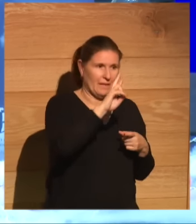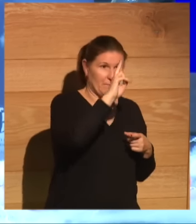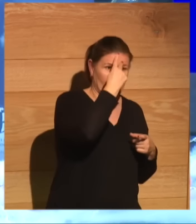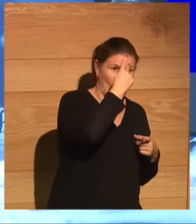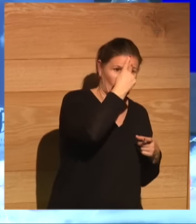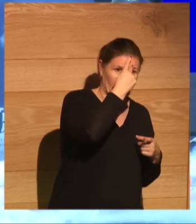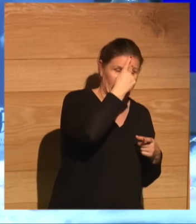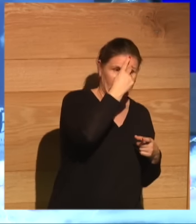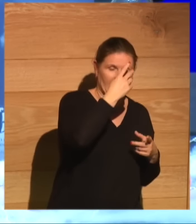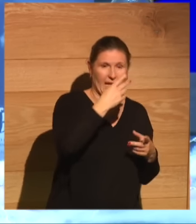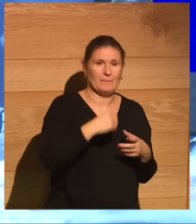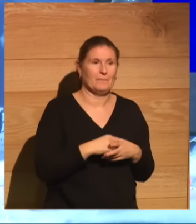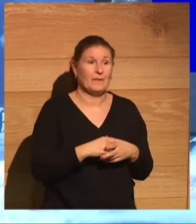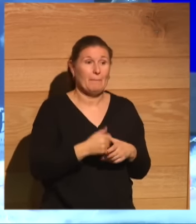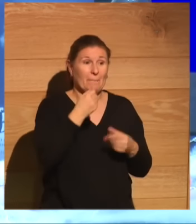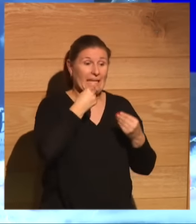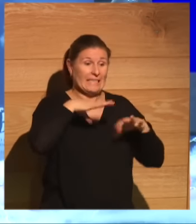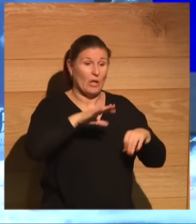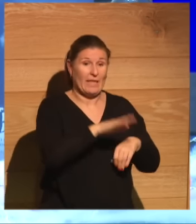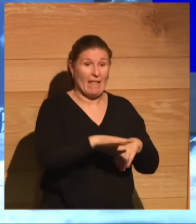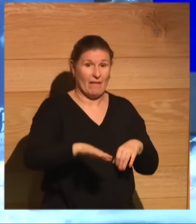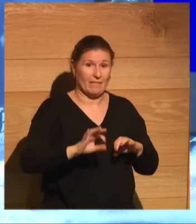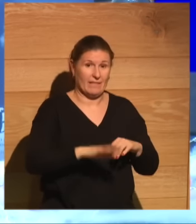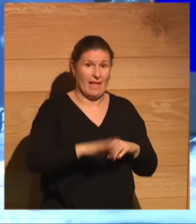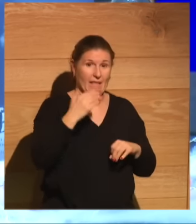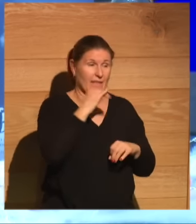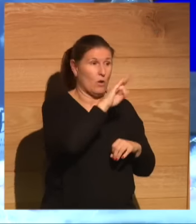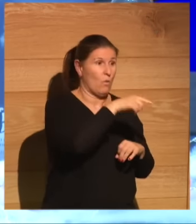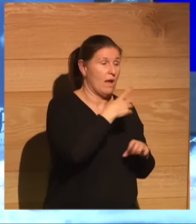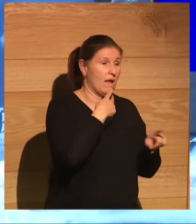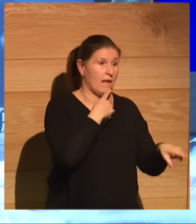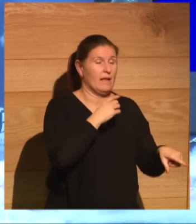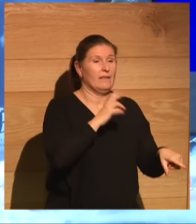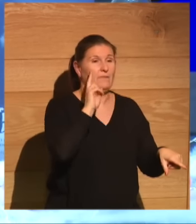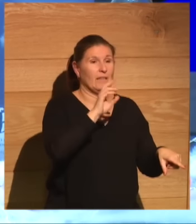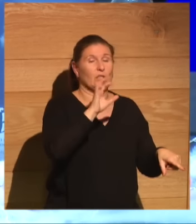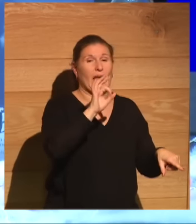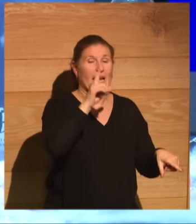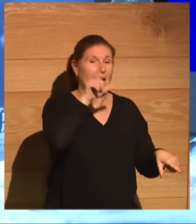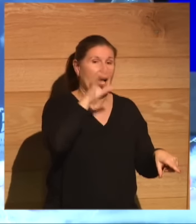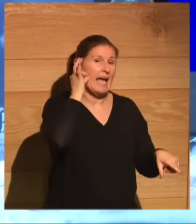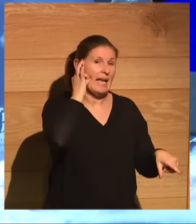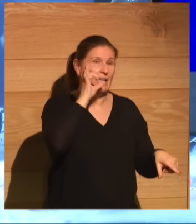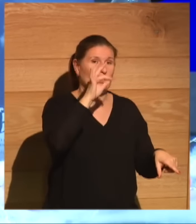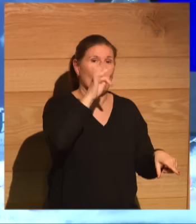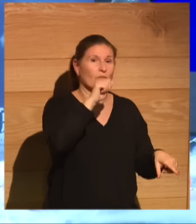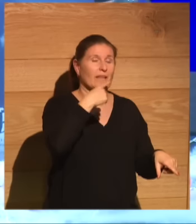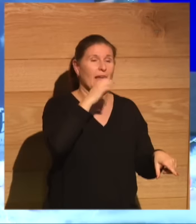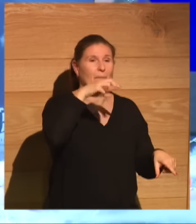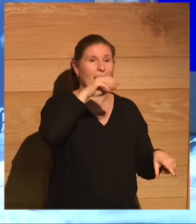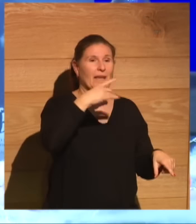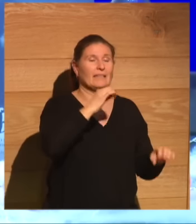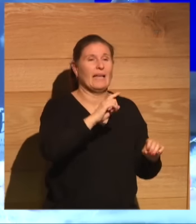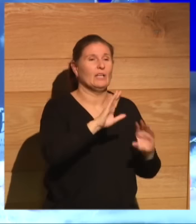Juan? Más historias de la infancia de Juan viendo a Sofía Mazagatos en su libro Juan